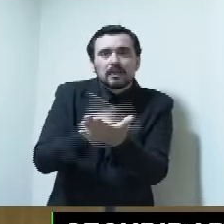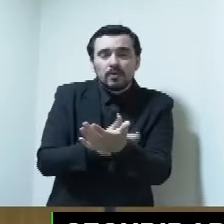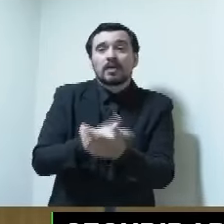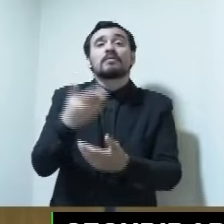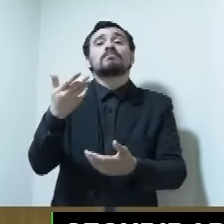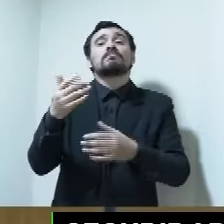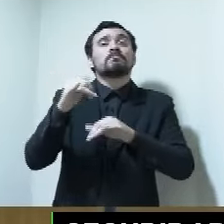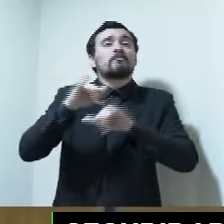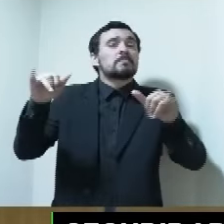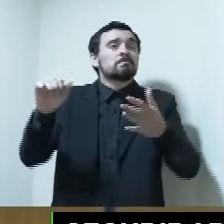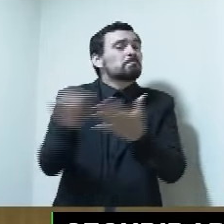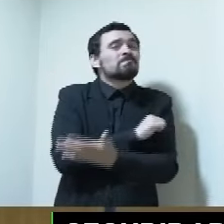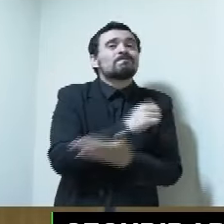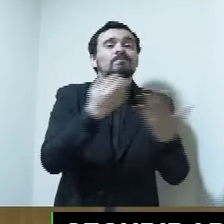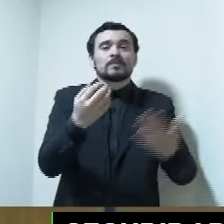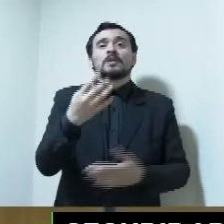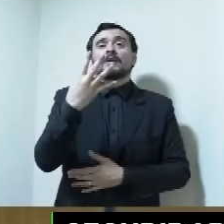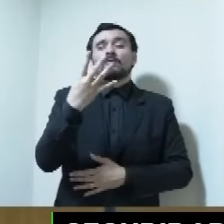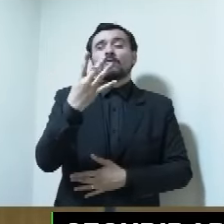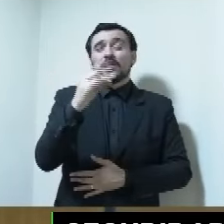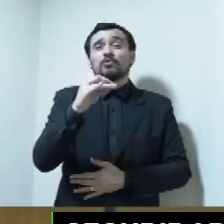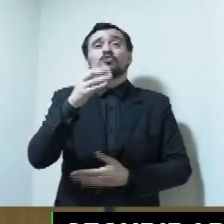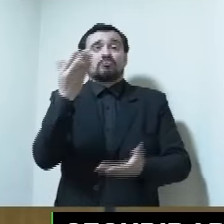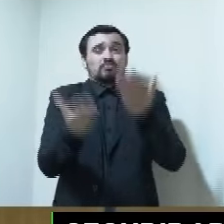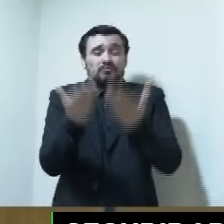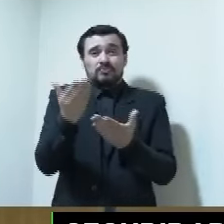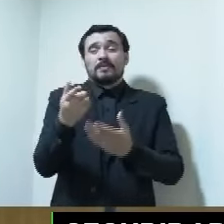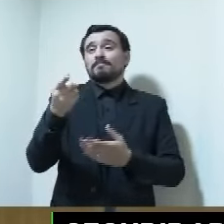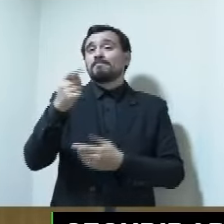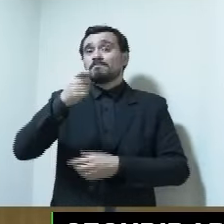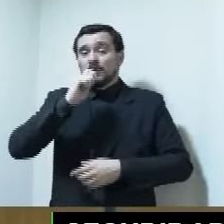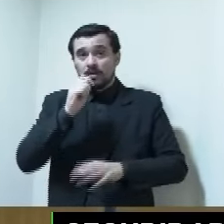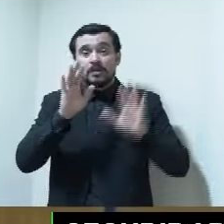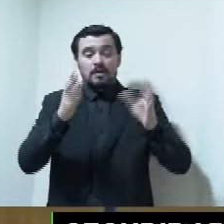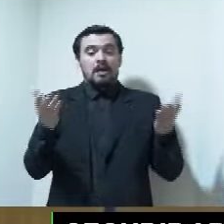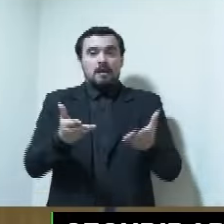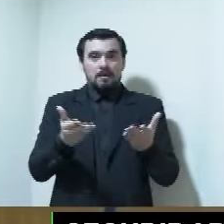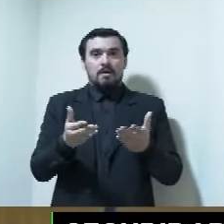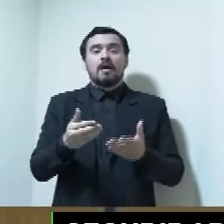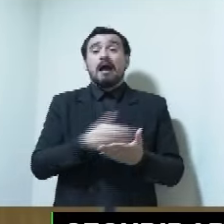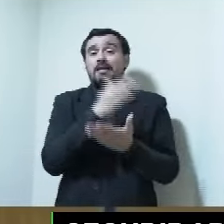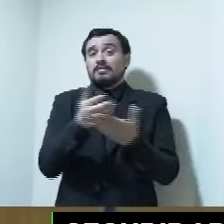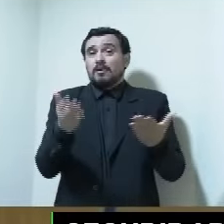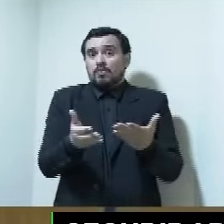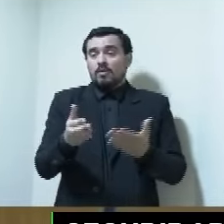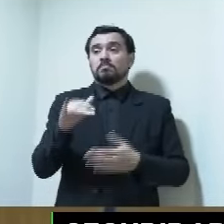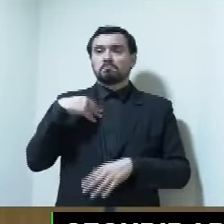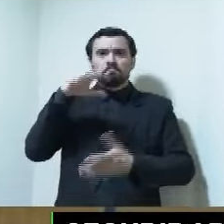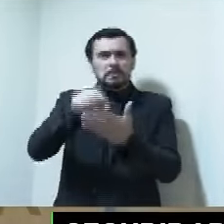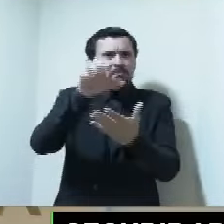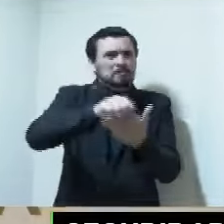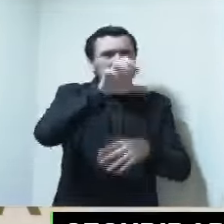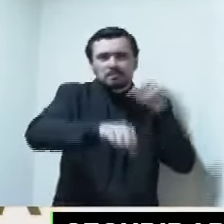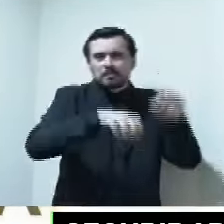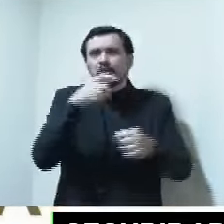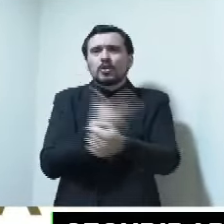de marihuana. En este primer año de gobierno se han logrado resultados sin precedentes en incautaciones y